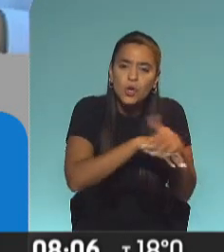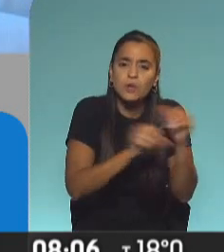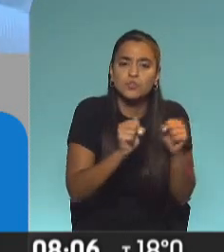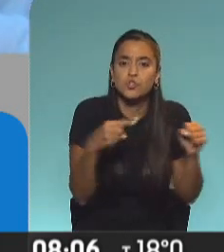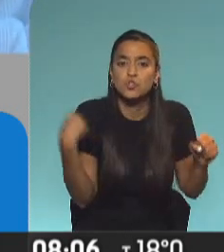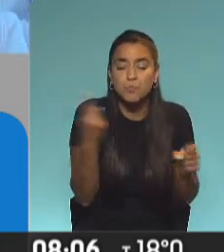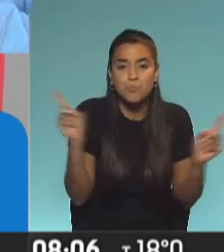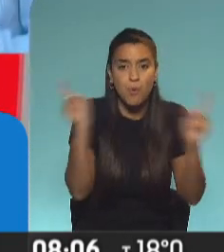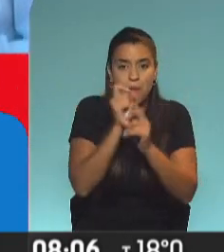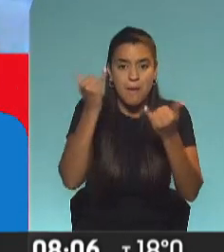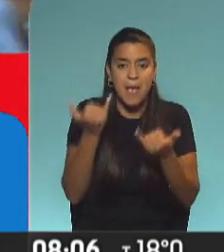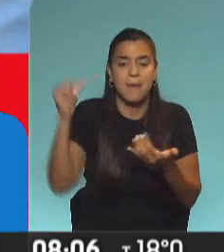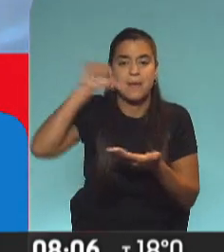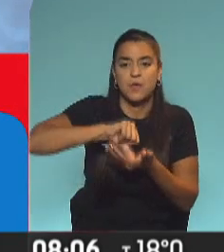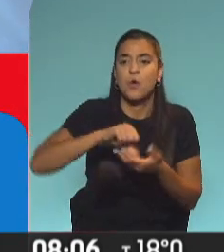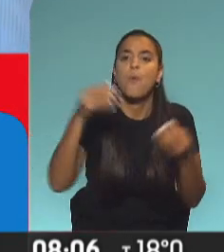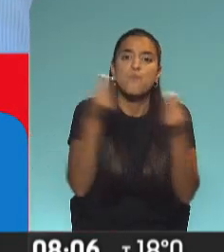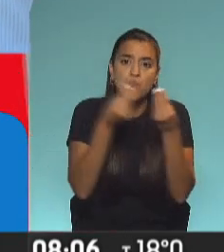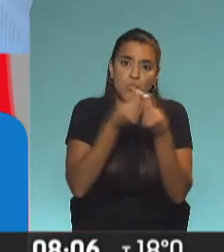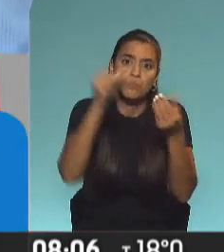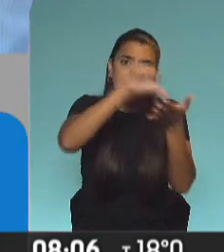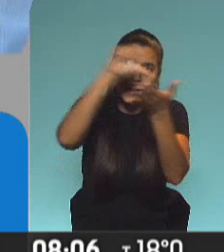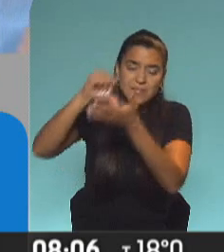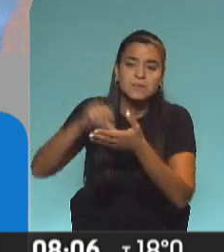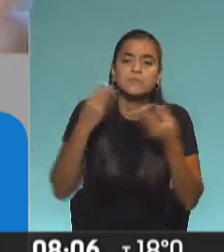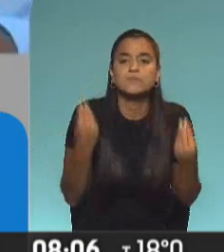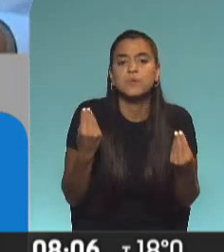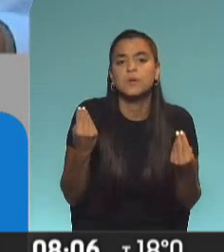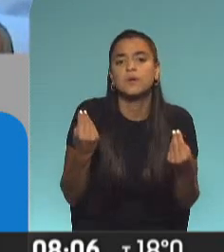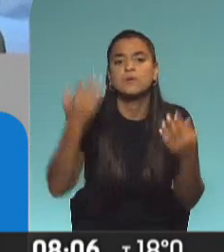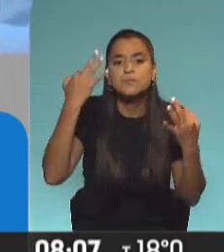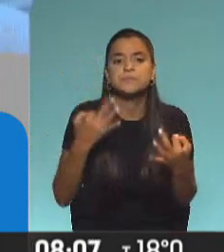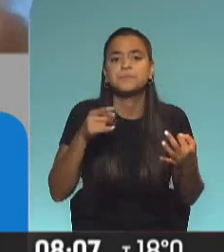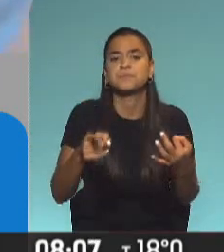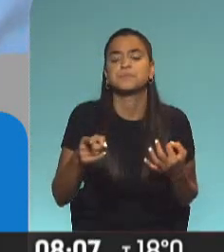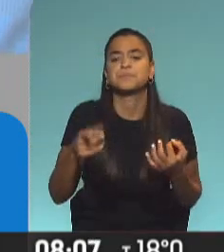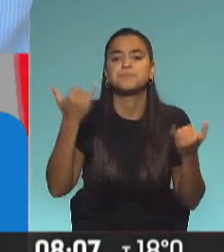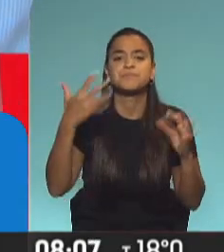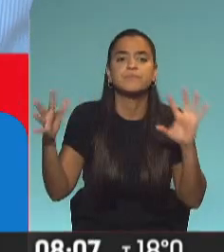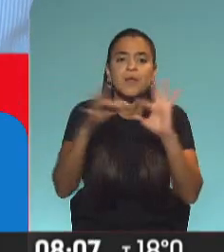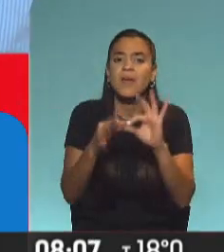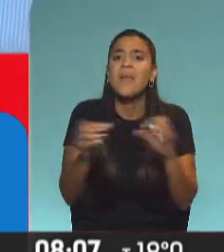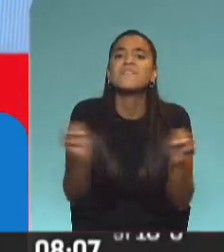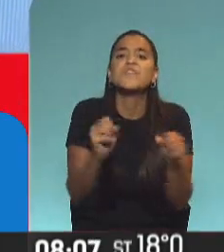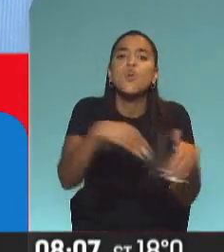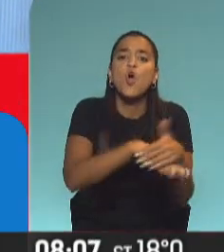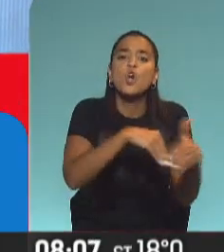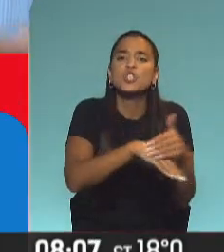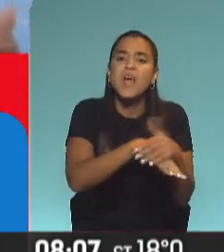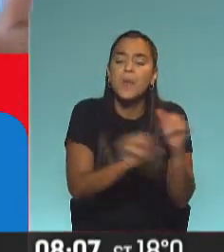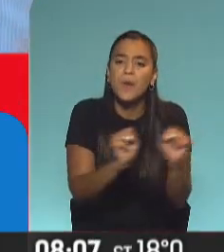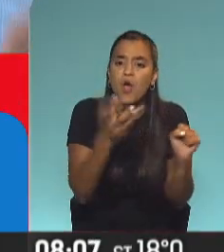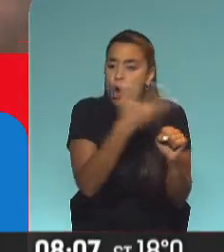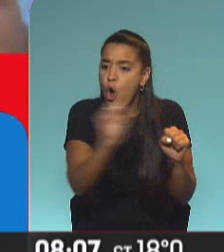que nos enfrentamos como país y el que van a enfrentar muchísimas naciones definitivamente va a tener vinculación con esto, con la necesidad